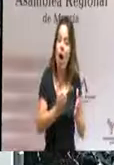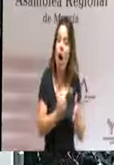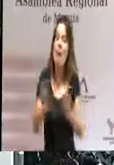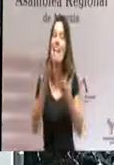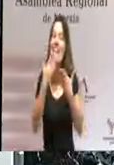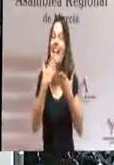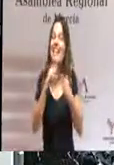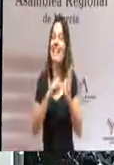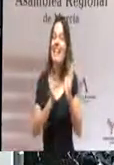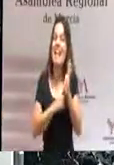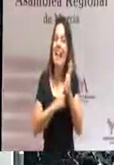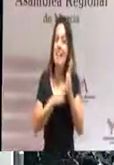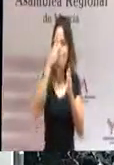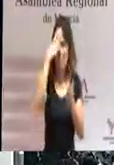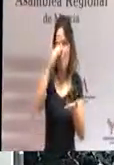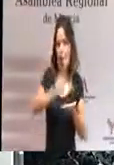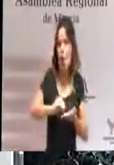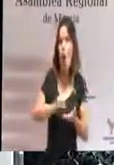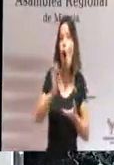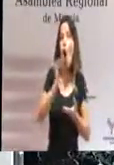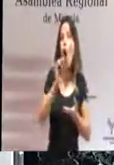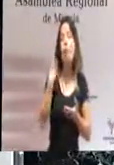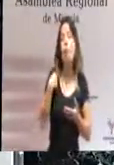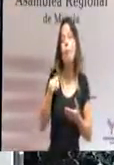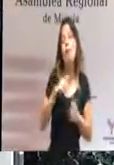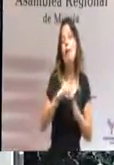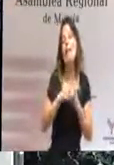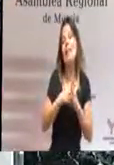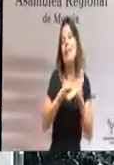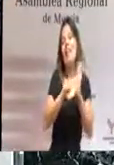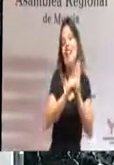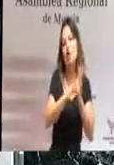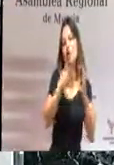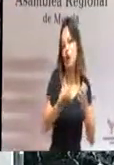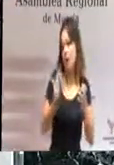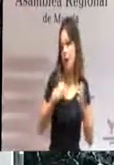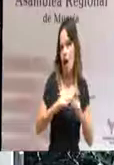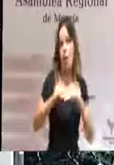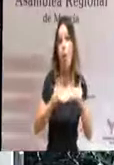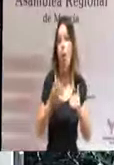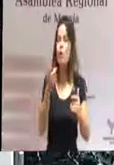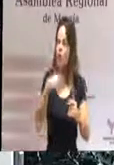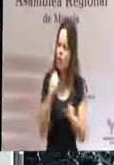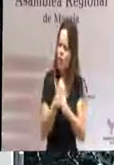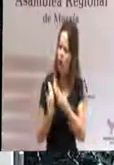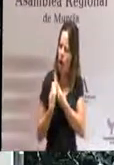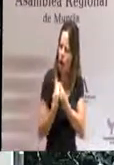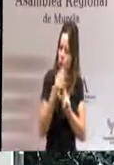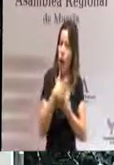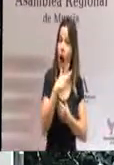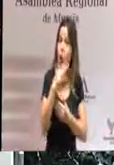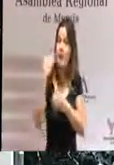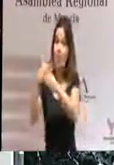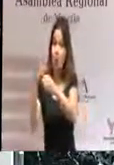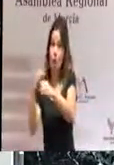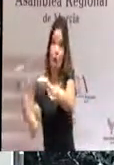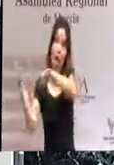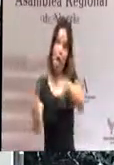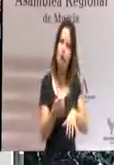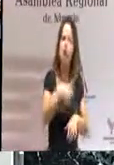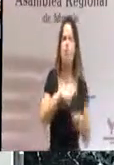del memorándum o aprobar y prorrogar el decreto de sequía. Trabajemos juntos para llevar el agua de donde sobra a donde nos